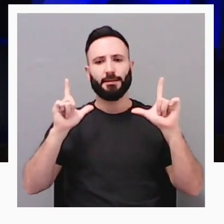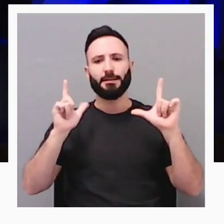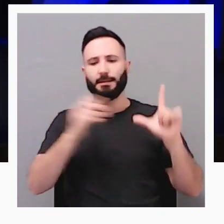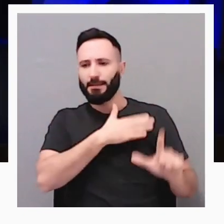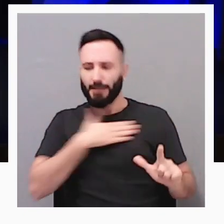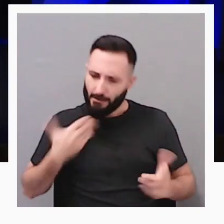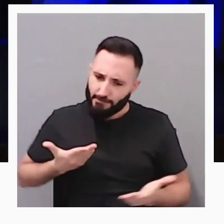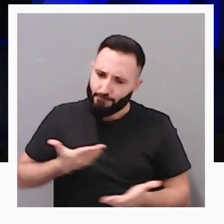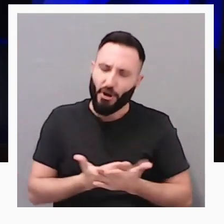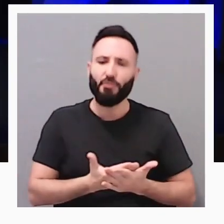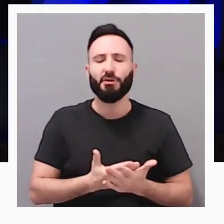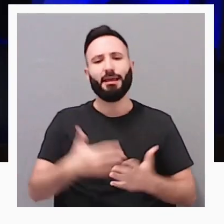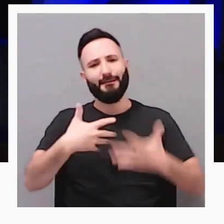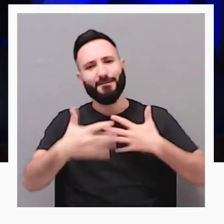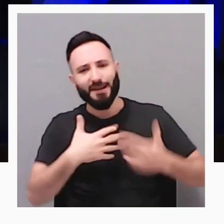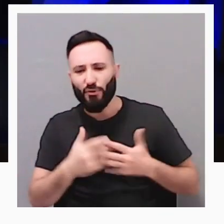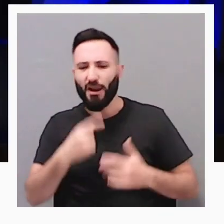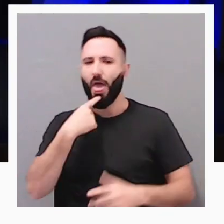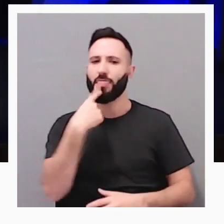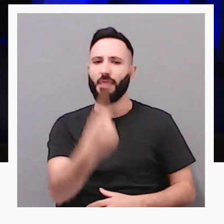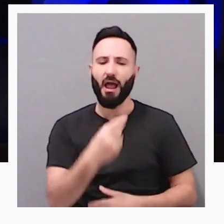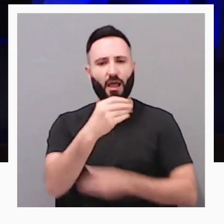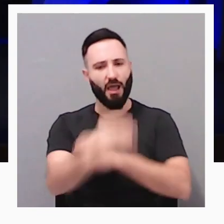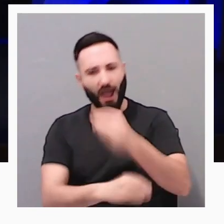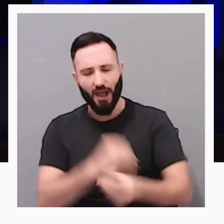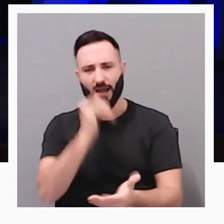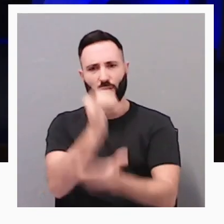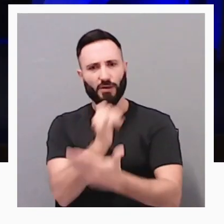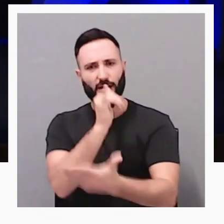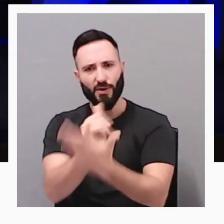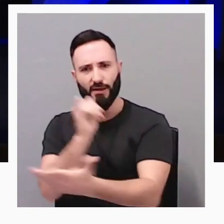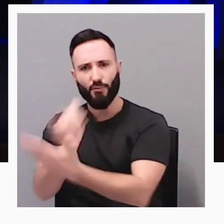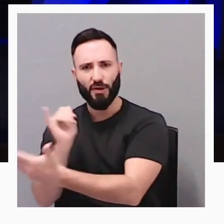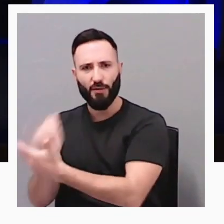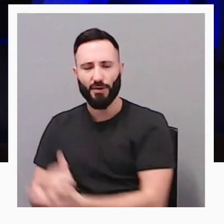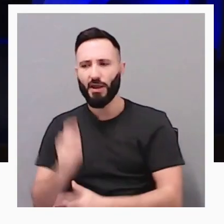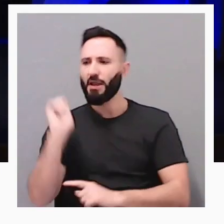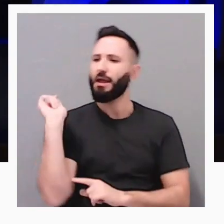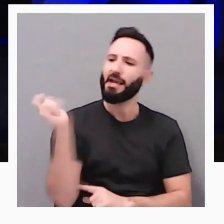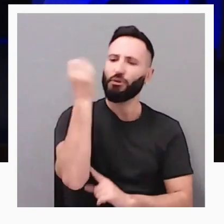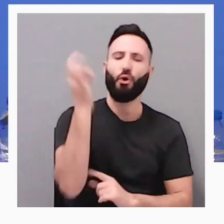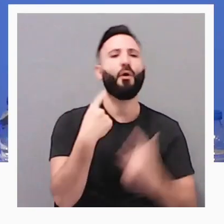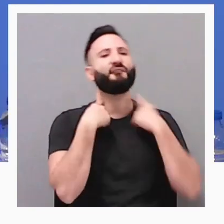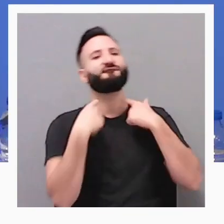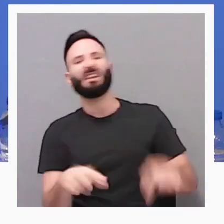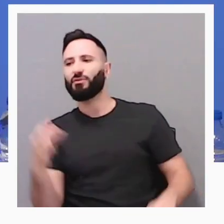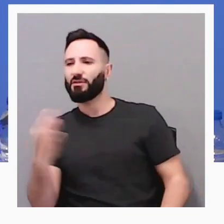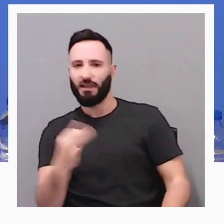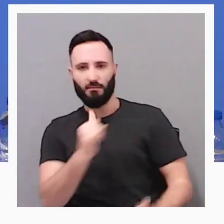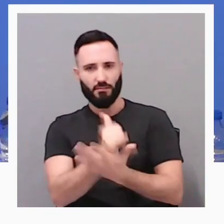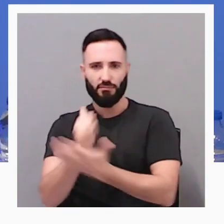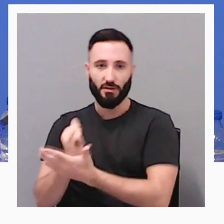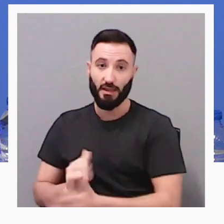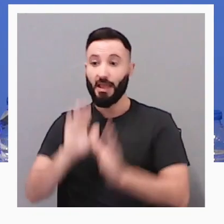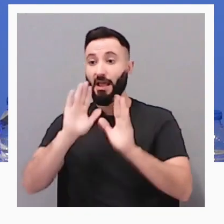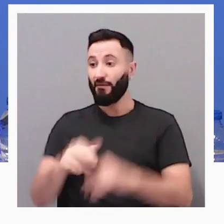proponga, quien diga, quien haga, quien experimente lo que va a salir con éxito, va a salir con fracaso. Las cosas que dan